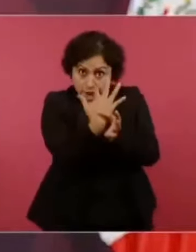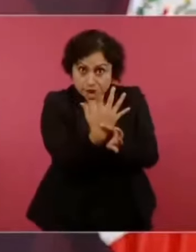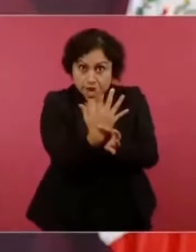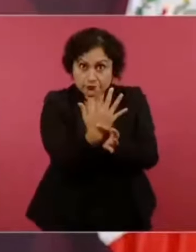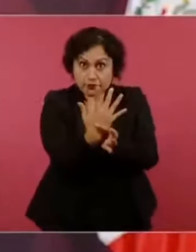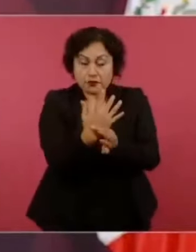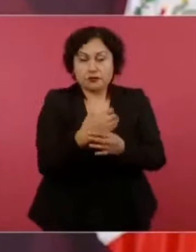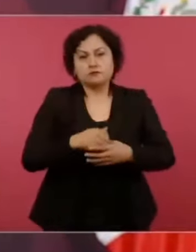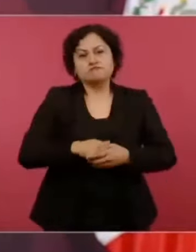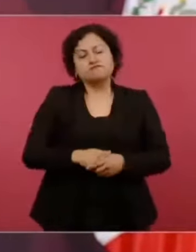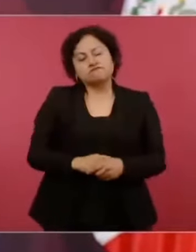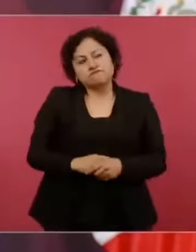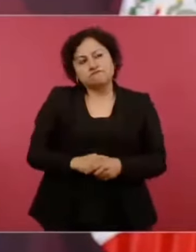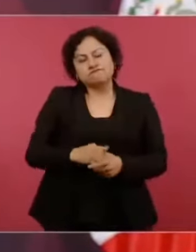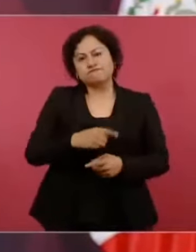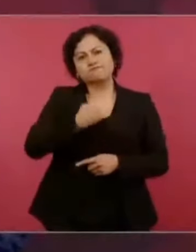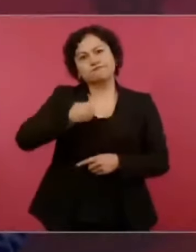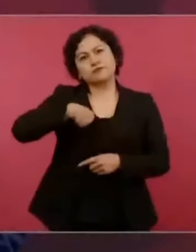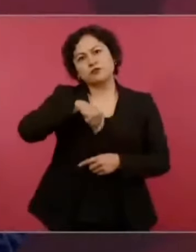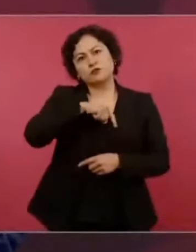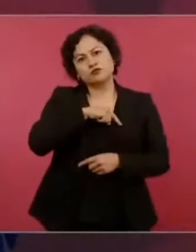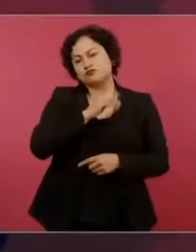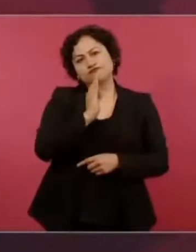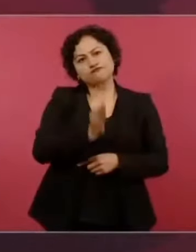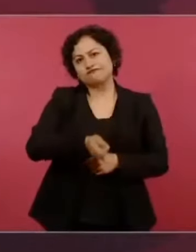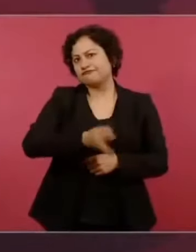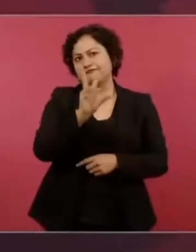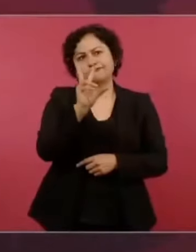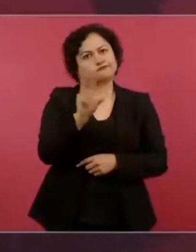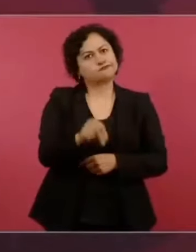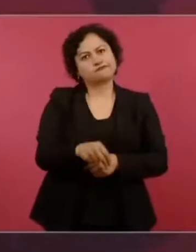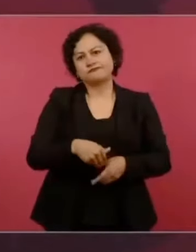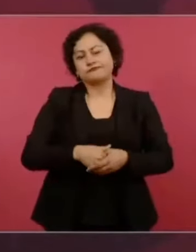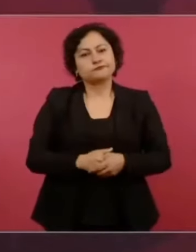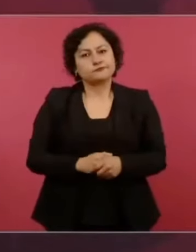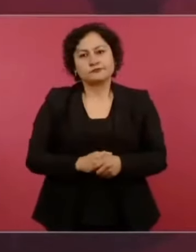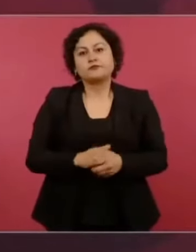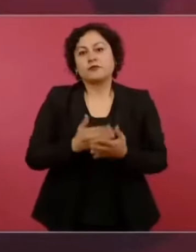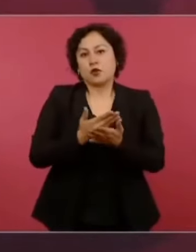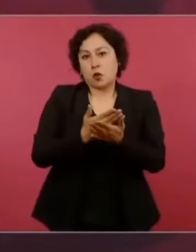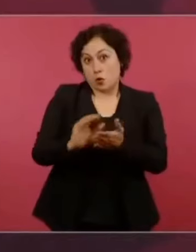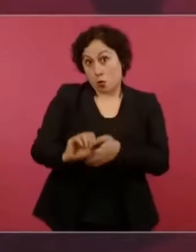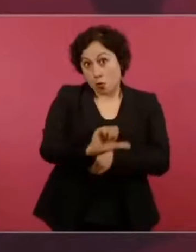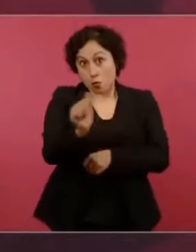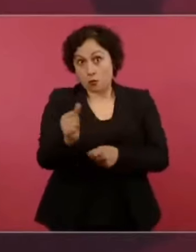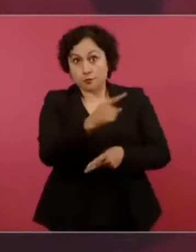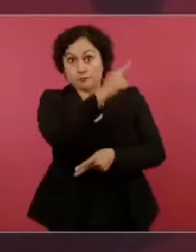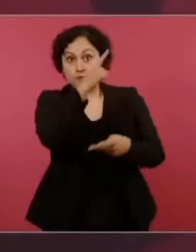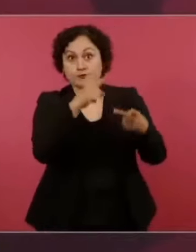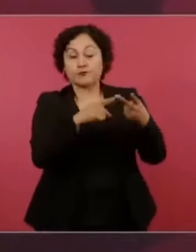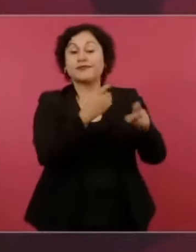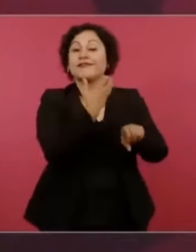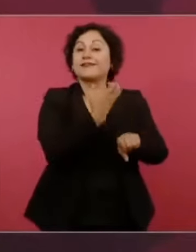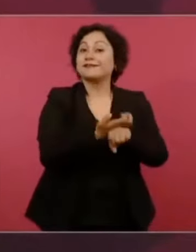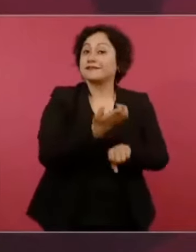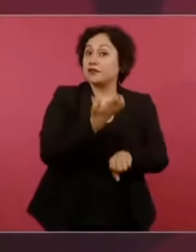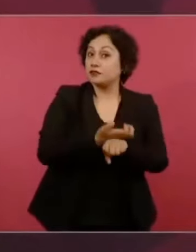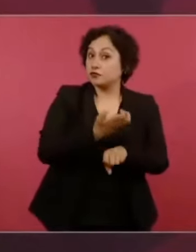no lo permitimos, no lo aceptamos. Y en el caso de Estados Unidos, fue un